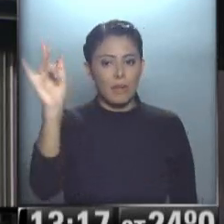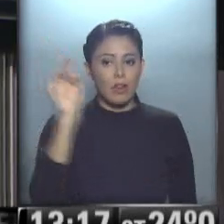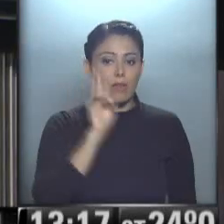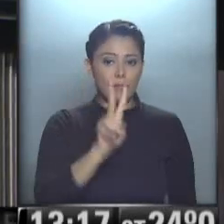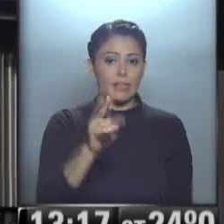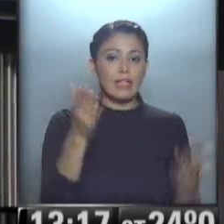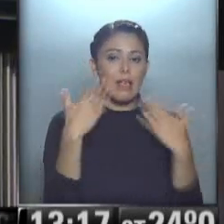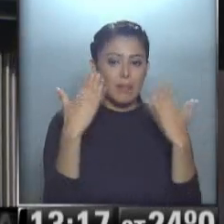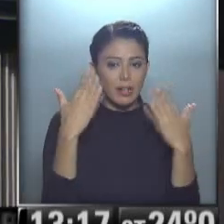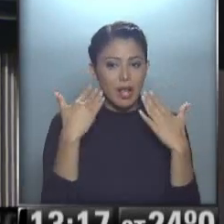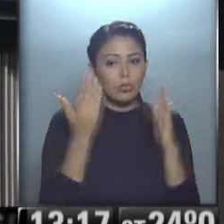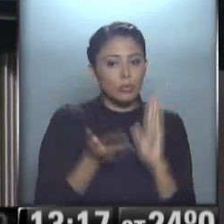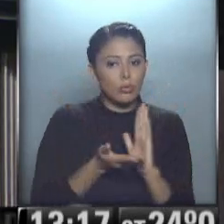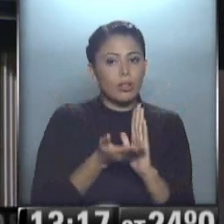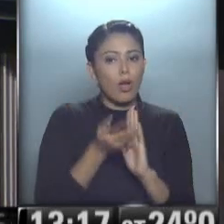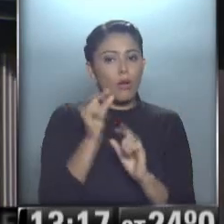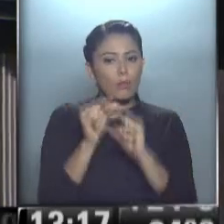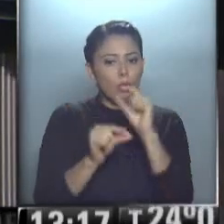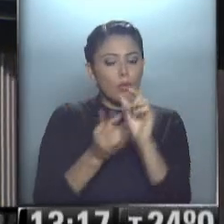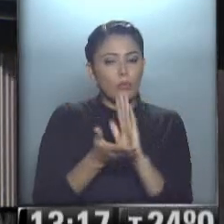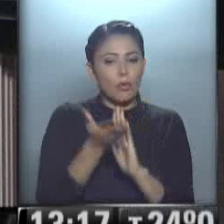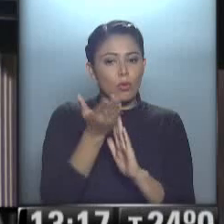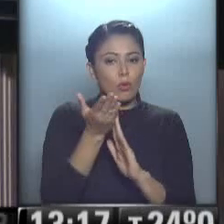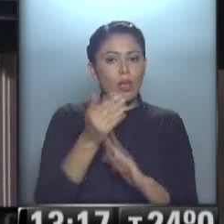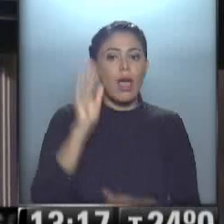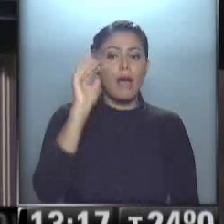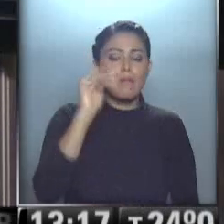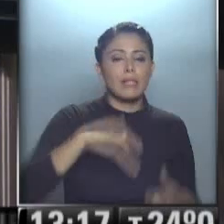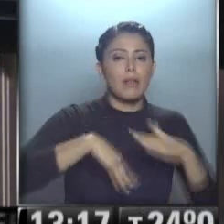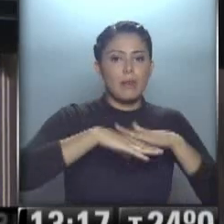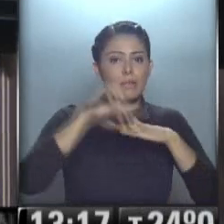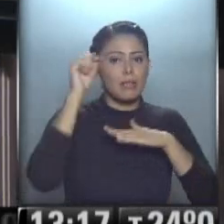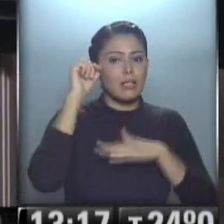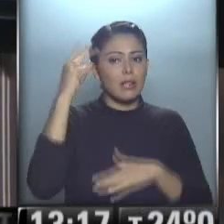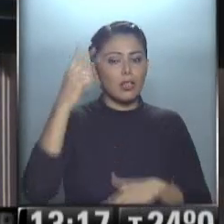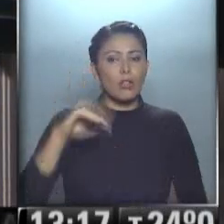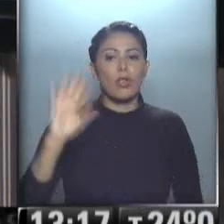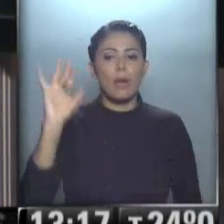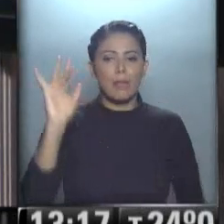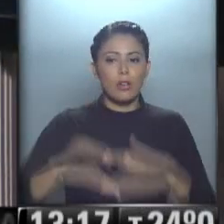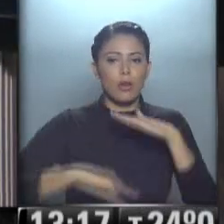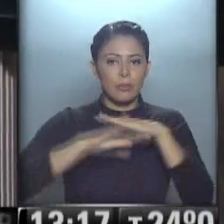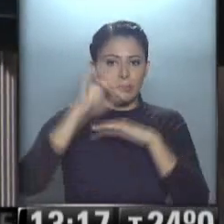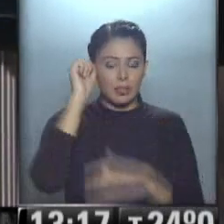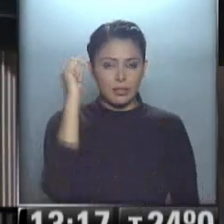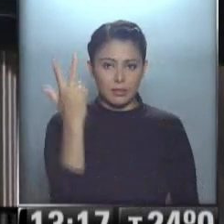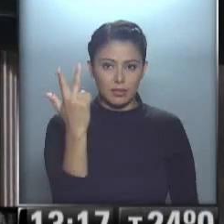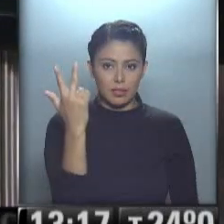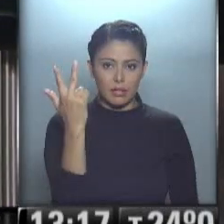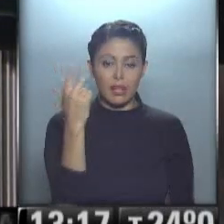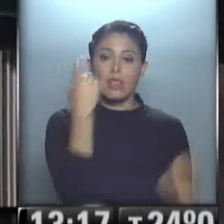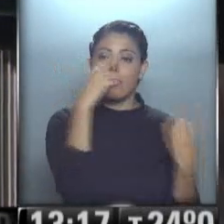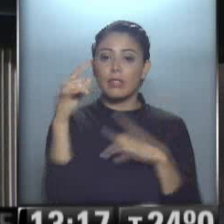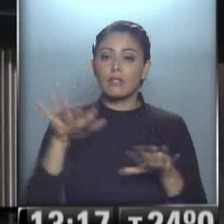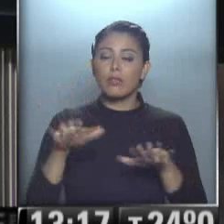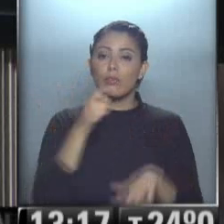que las temperaturas ascienden levemente con máximas, el martes de 32 y el miércoles de 33. No es lo mismo para San